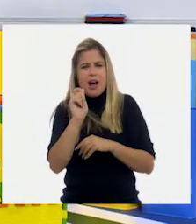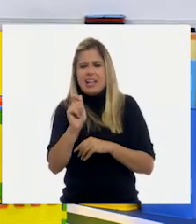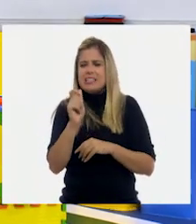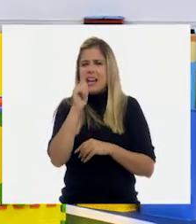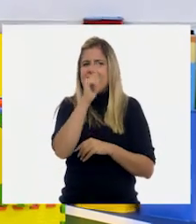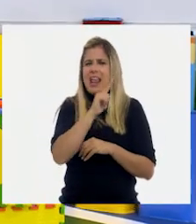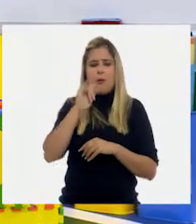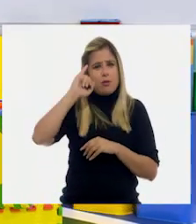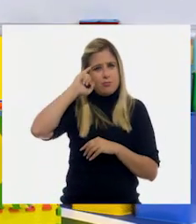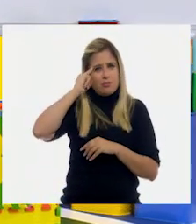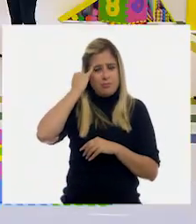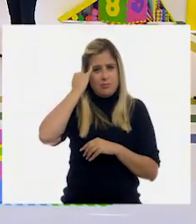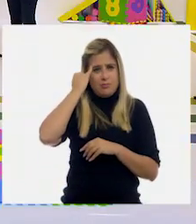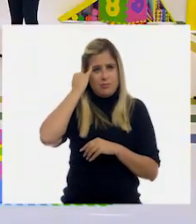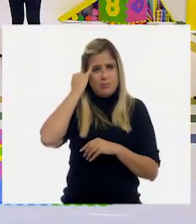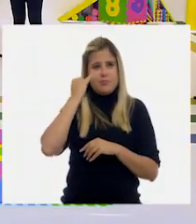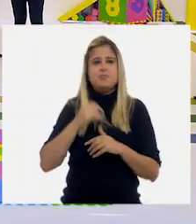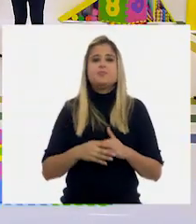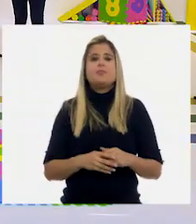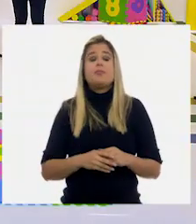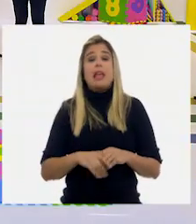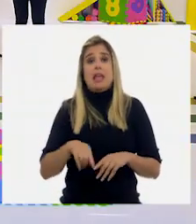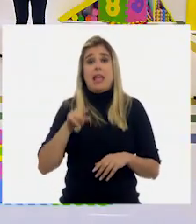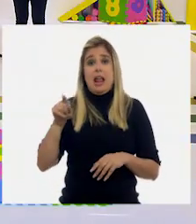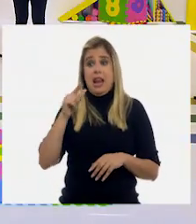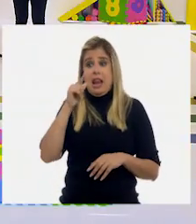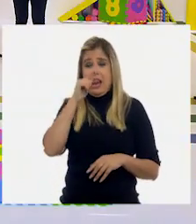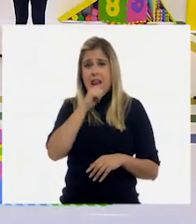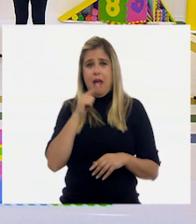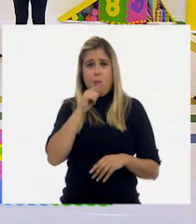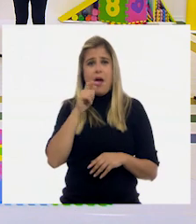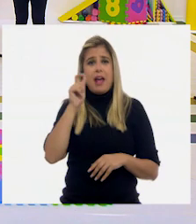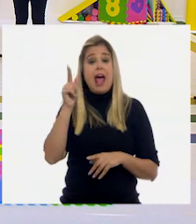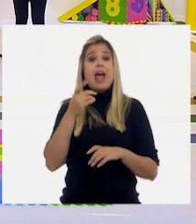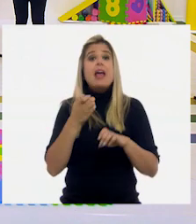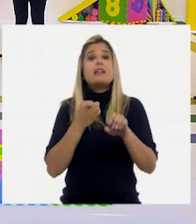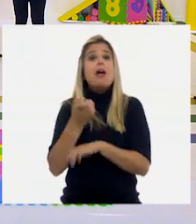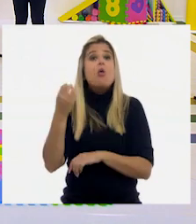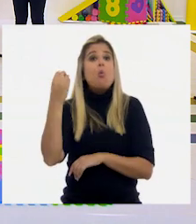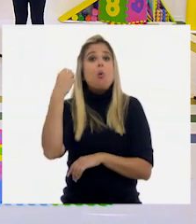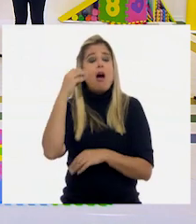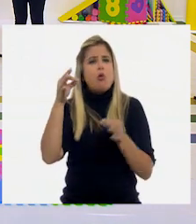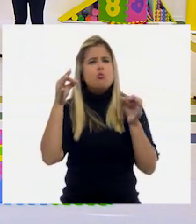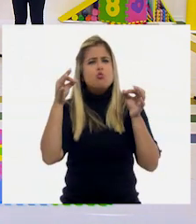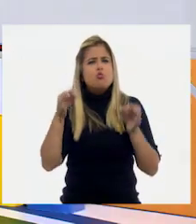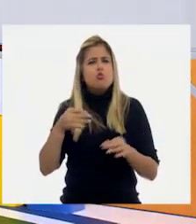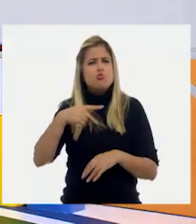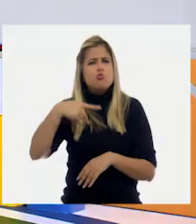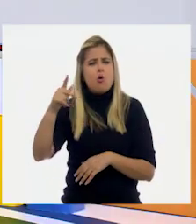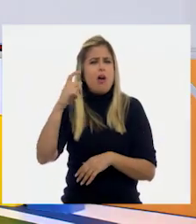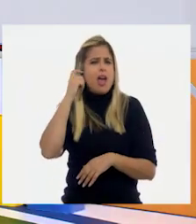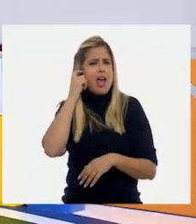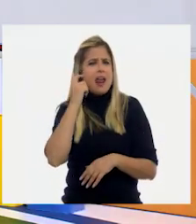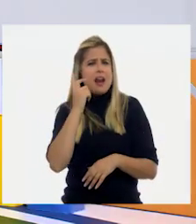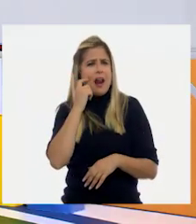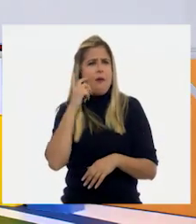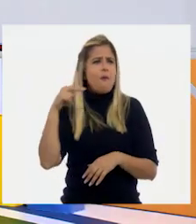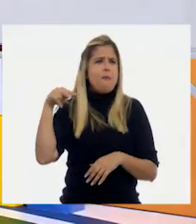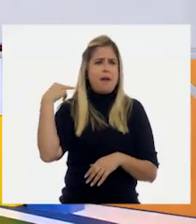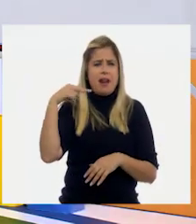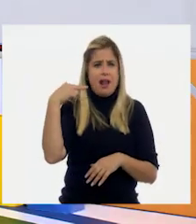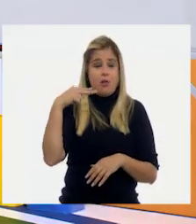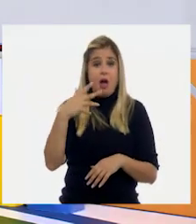lengua Nyusabi. Esta lengua se habla en el estado de Oaxaca, ajá, Guerrero y Veracruz. Y